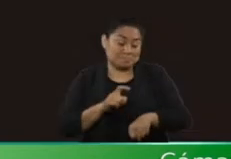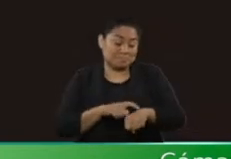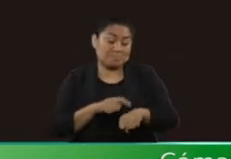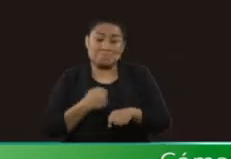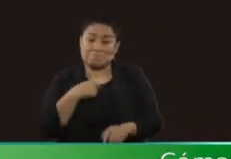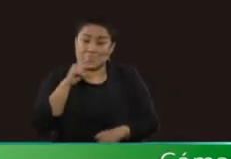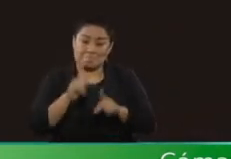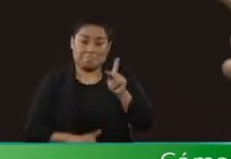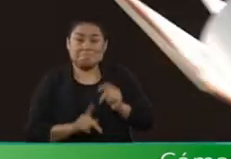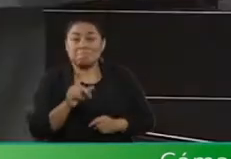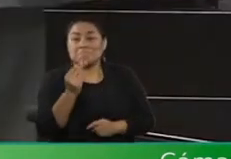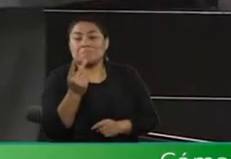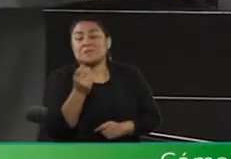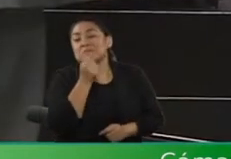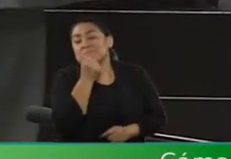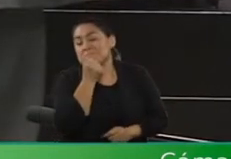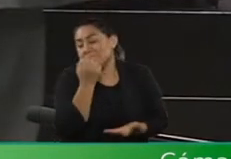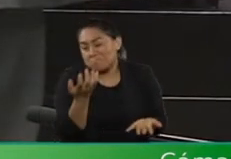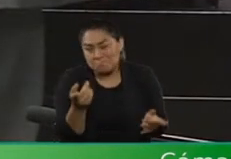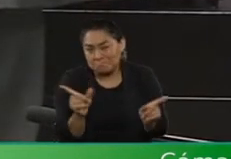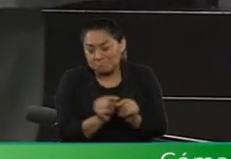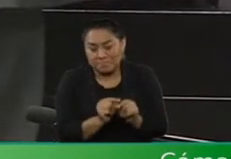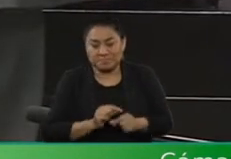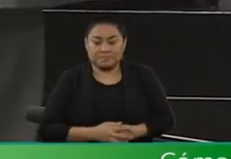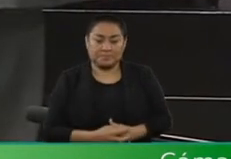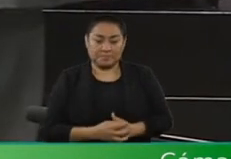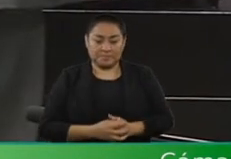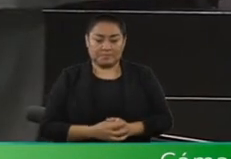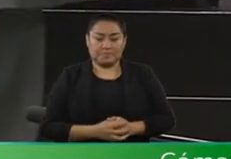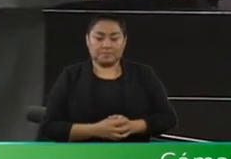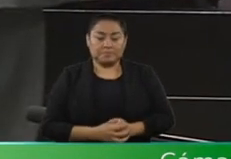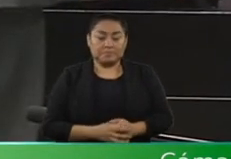segundos para el que guste. Muchas gracias.